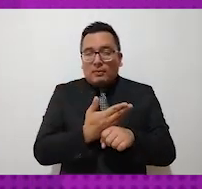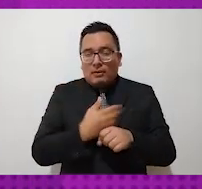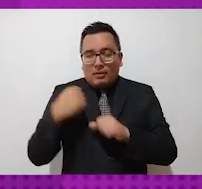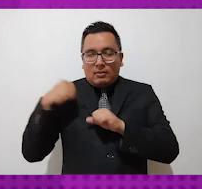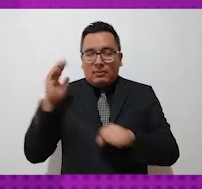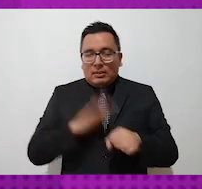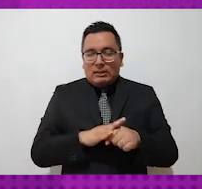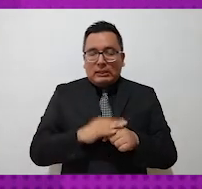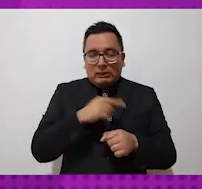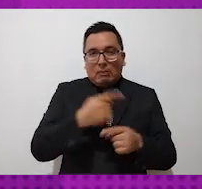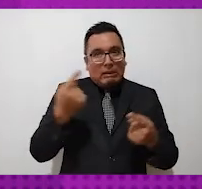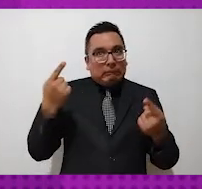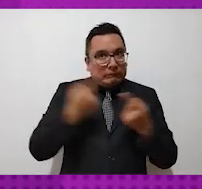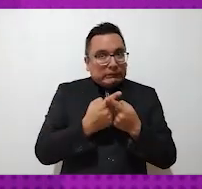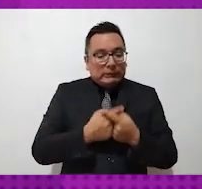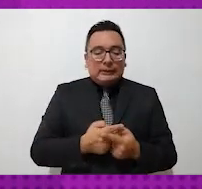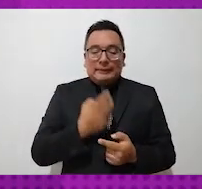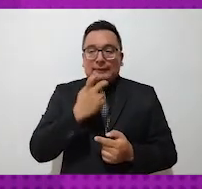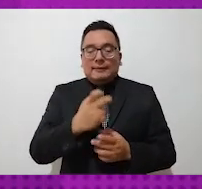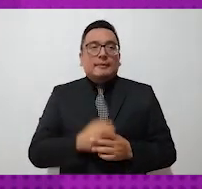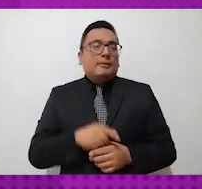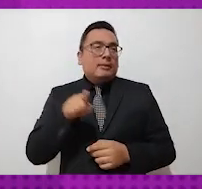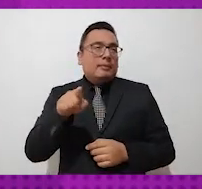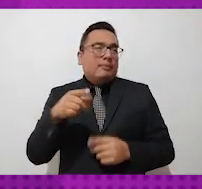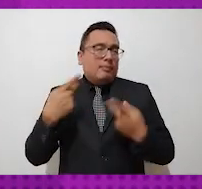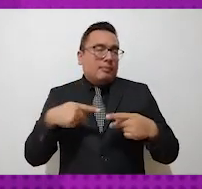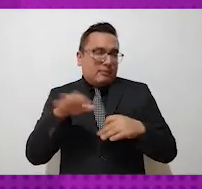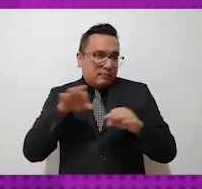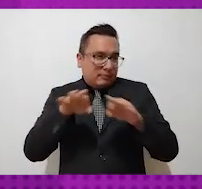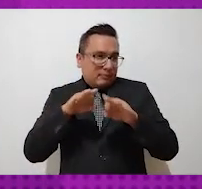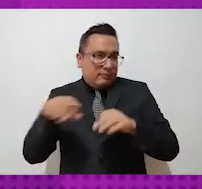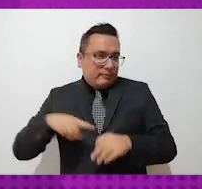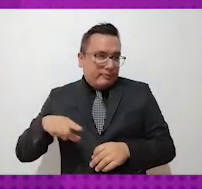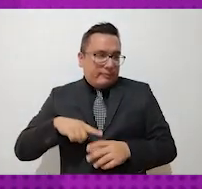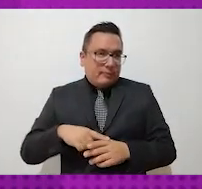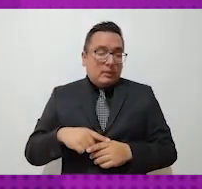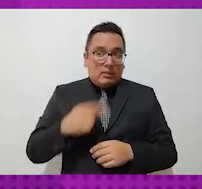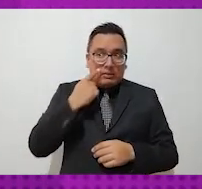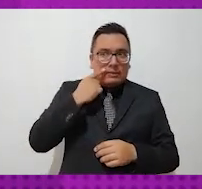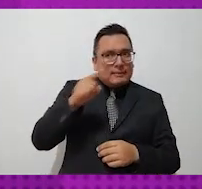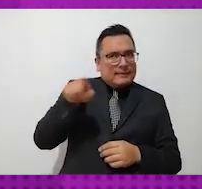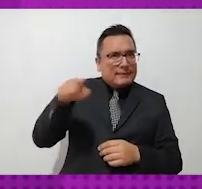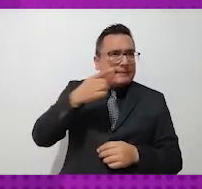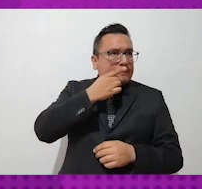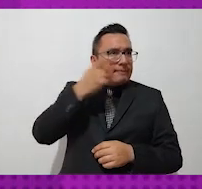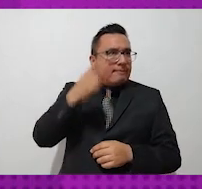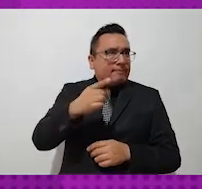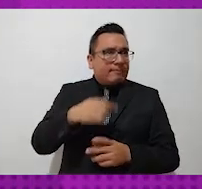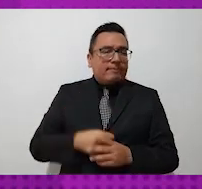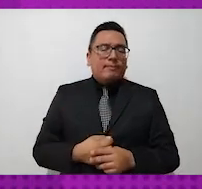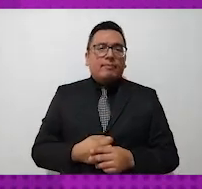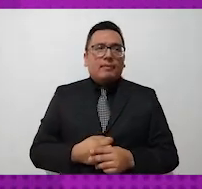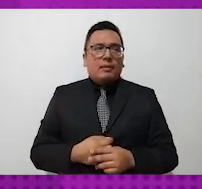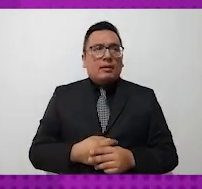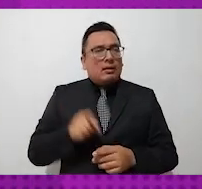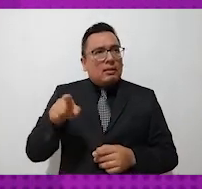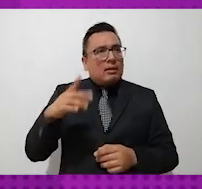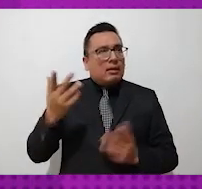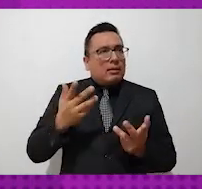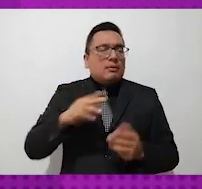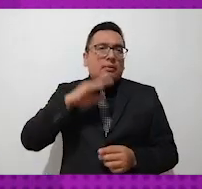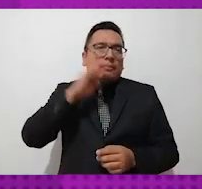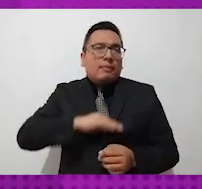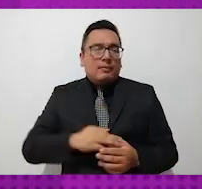Responsabilidades Administrativas y que el servidor público a quien están denunciando haya cometido